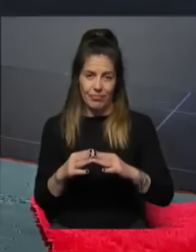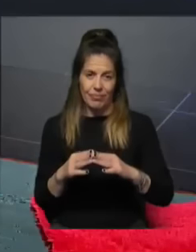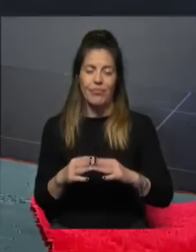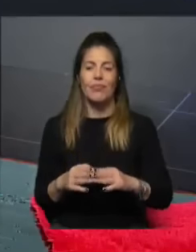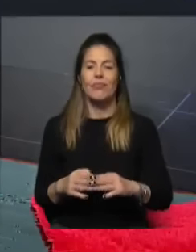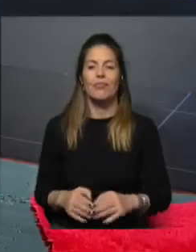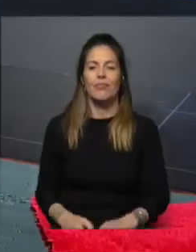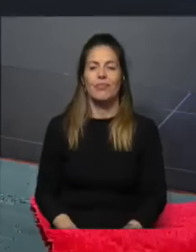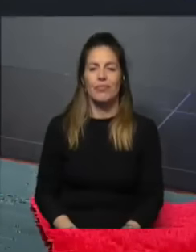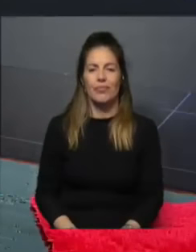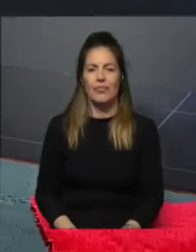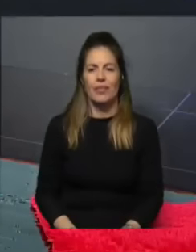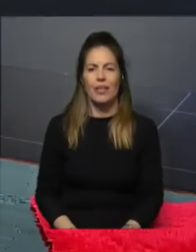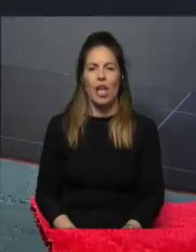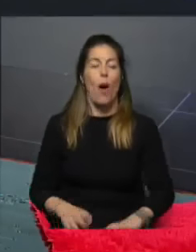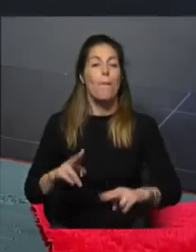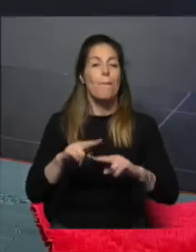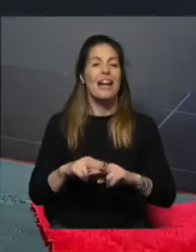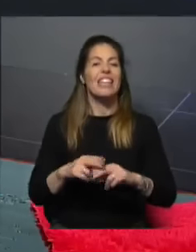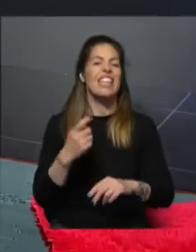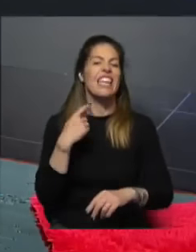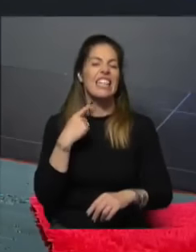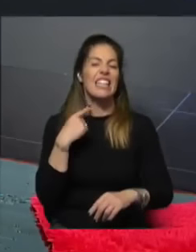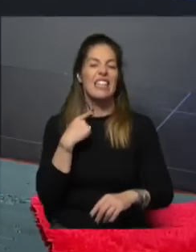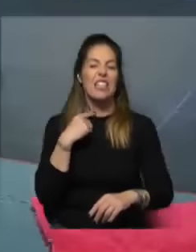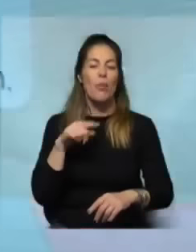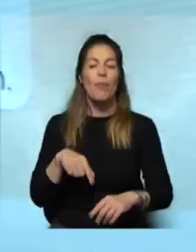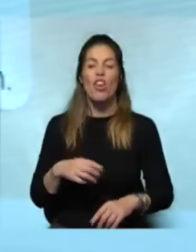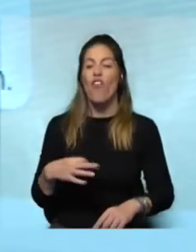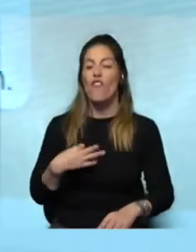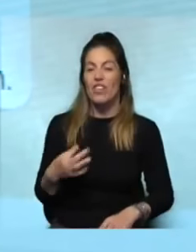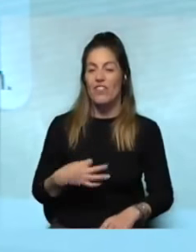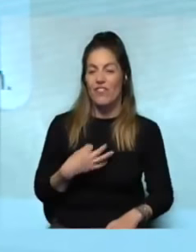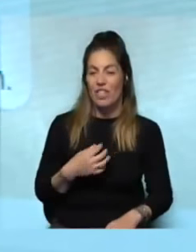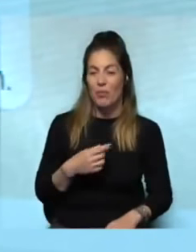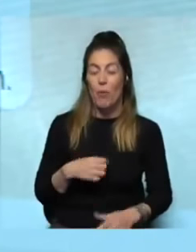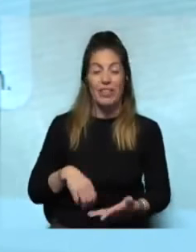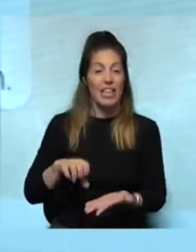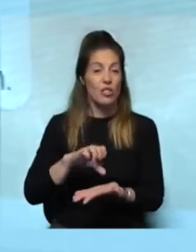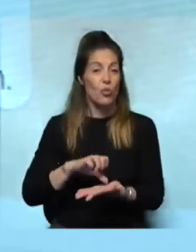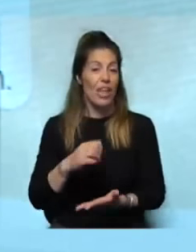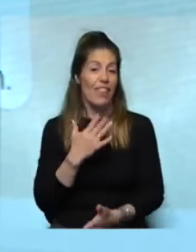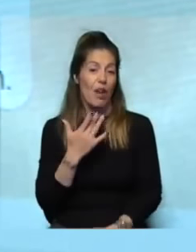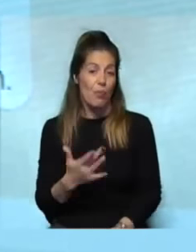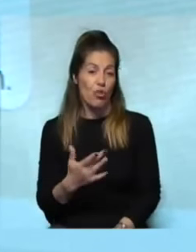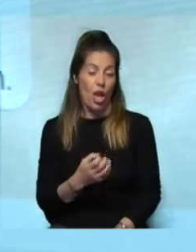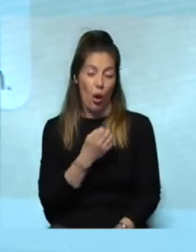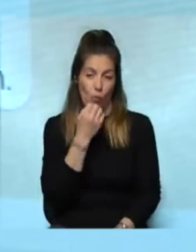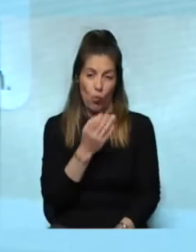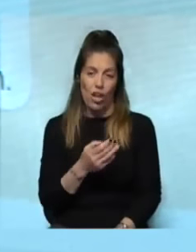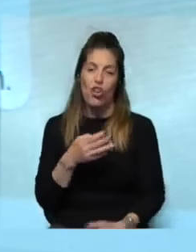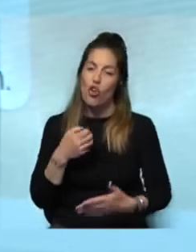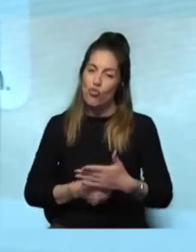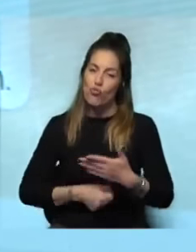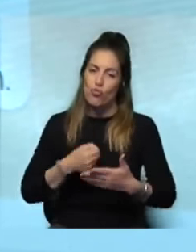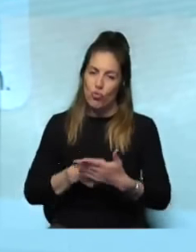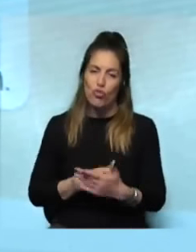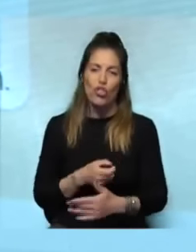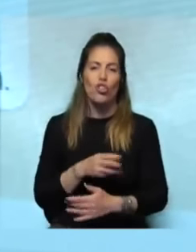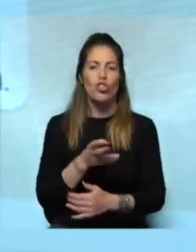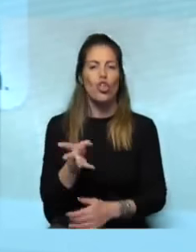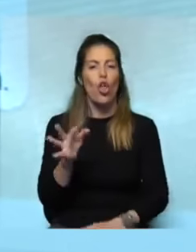Martes gris, pero vivimos y además en esta hermosa ciudad. Y claro, eso es bueno. Lucho cada día para ser mejor, más